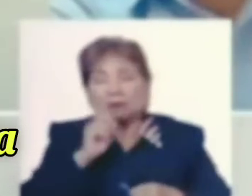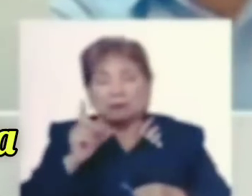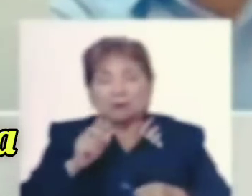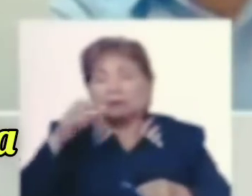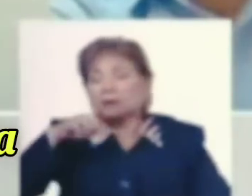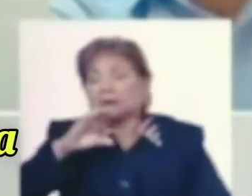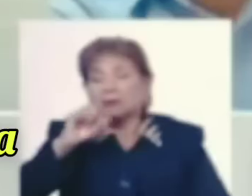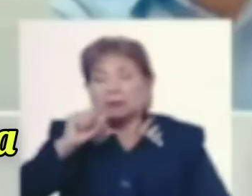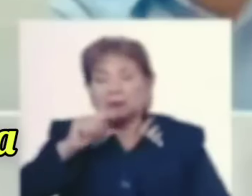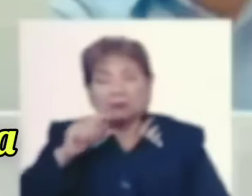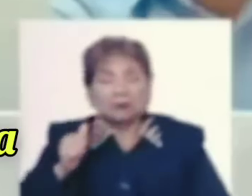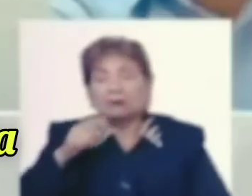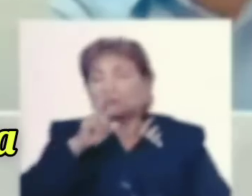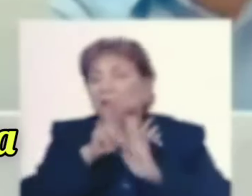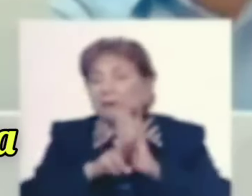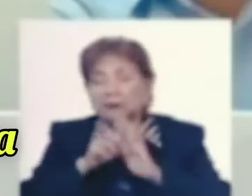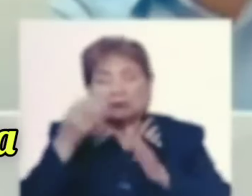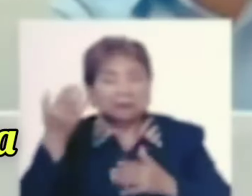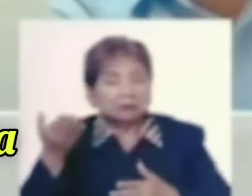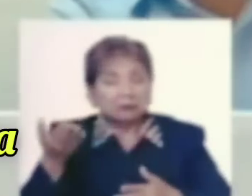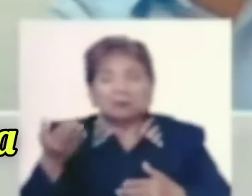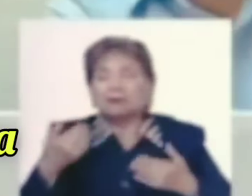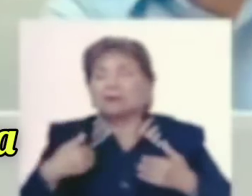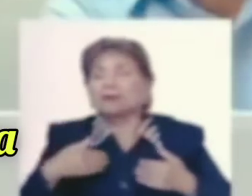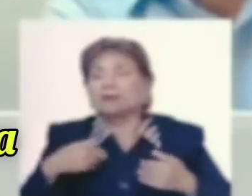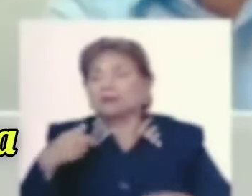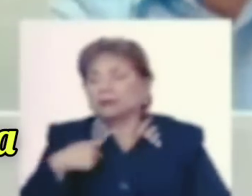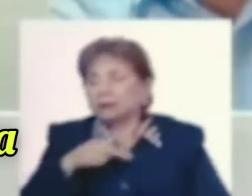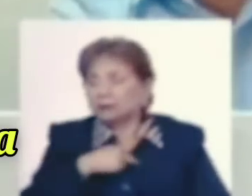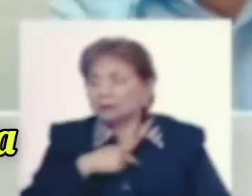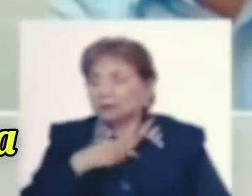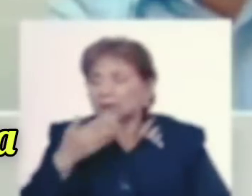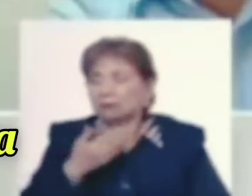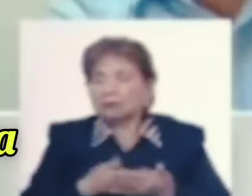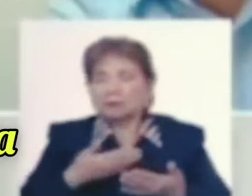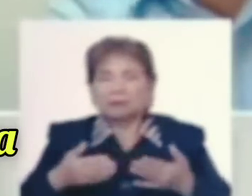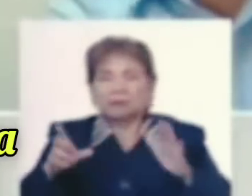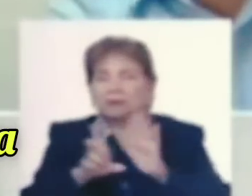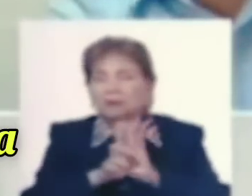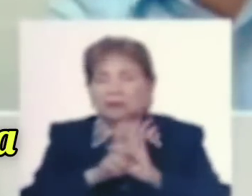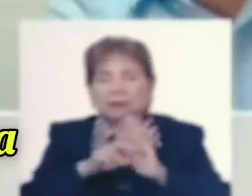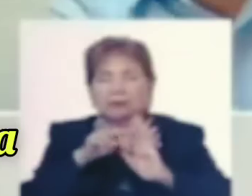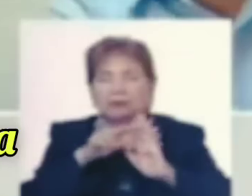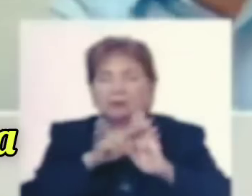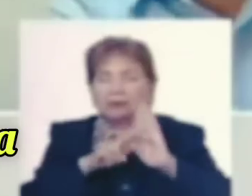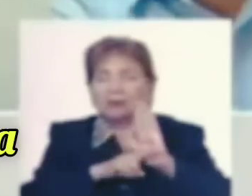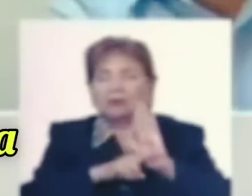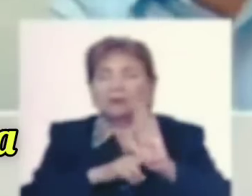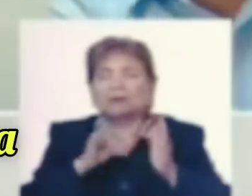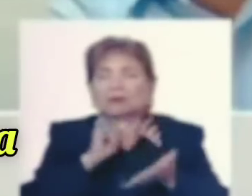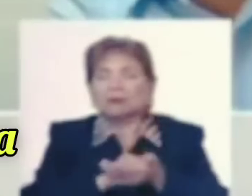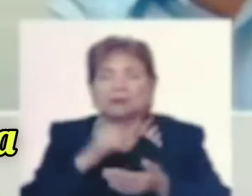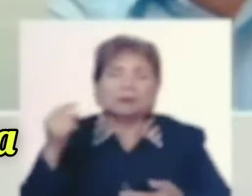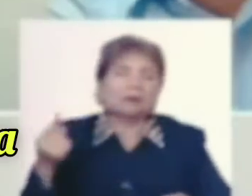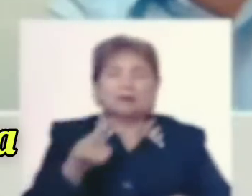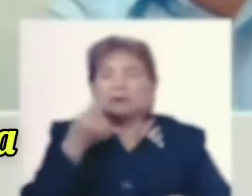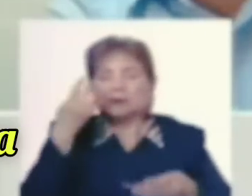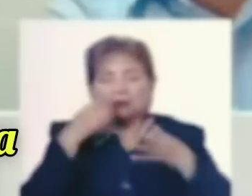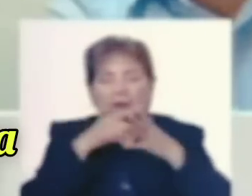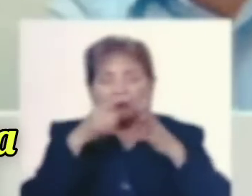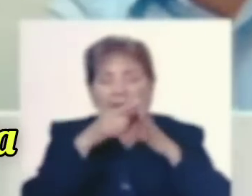palabra presencial o virtual, señor abogado, estamos enmarcados nosotros en una ley, en una norma, donde especifica que solamente